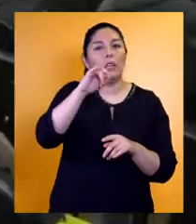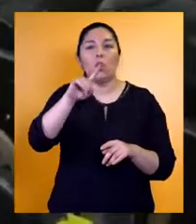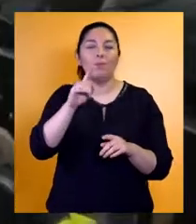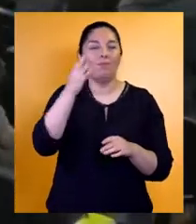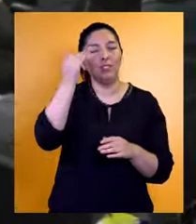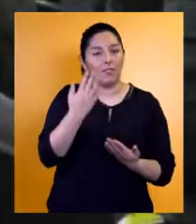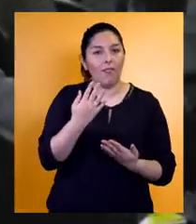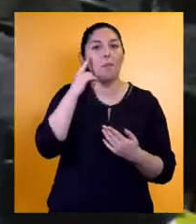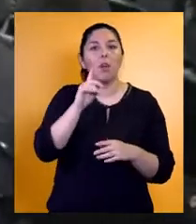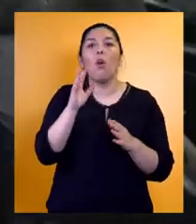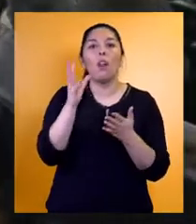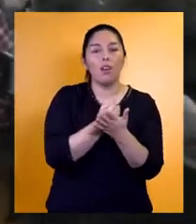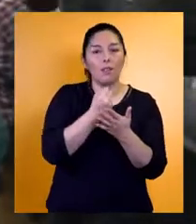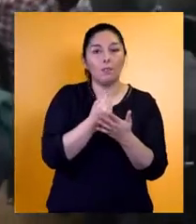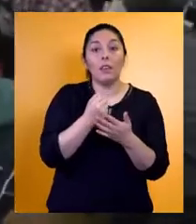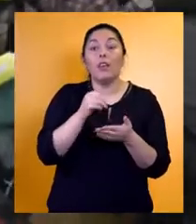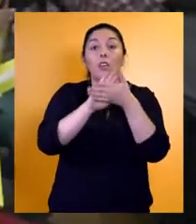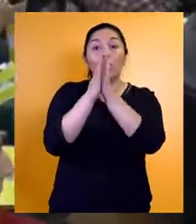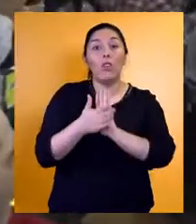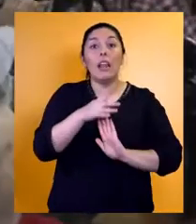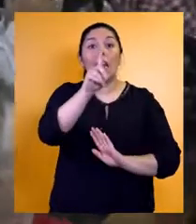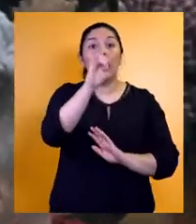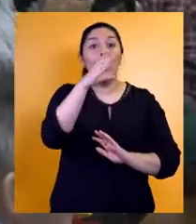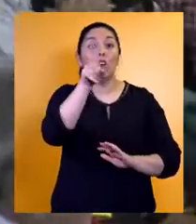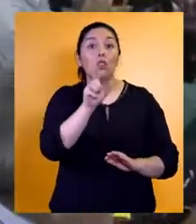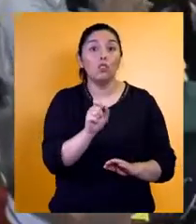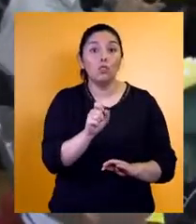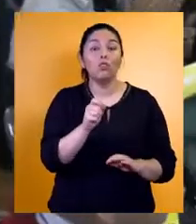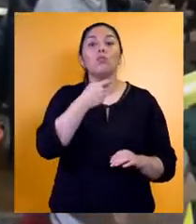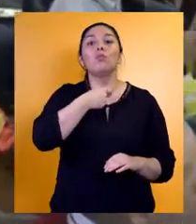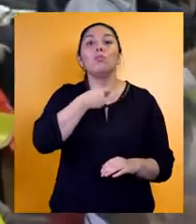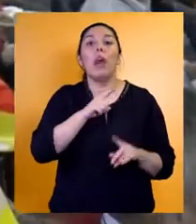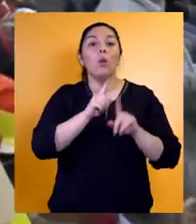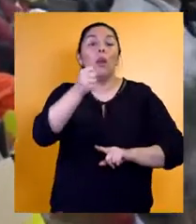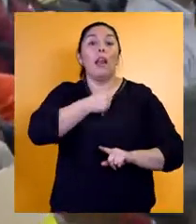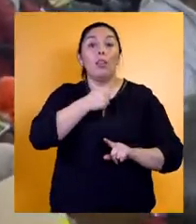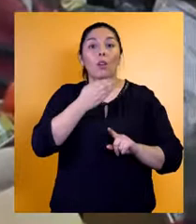que tienen no solo los integrantes de la agrupación de laicos de Osorno, sino que muchos católicos, de que se